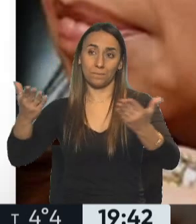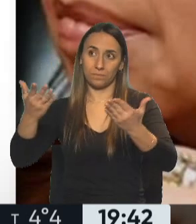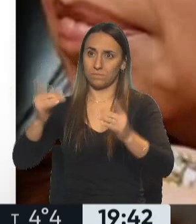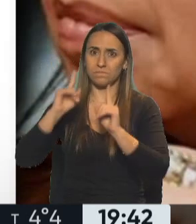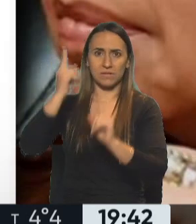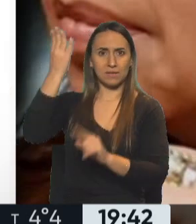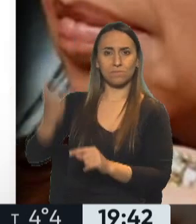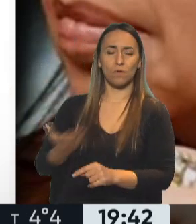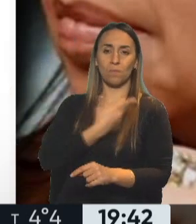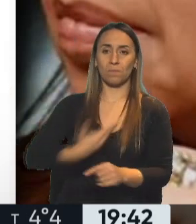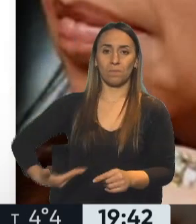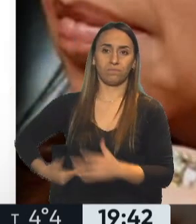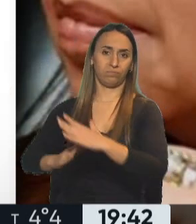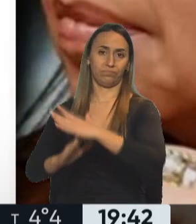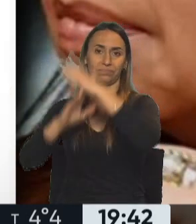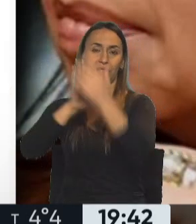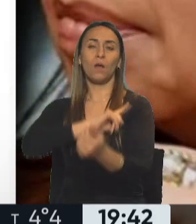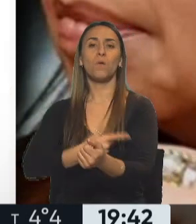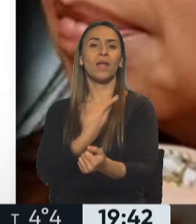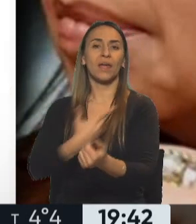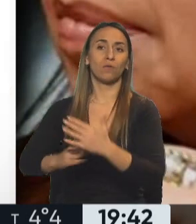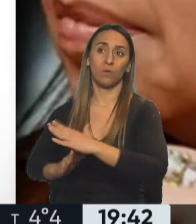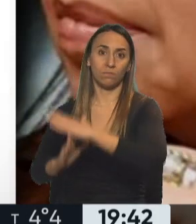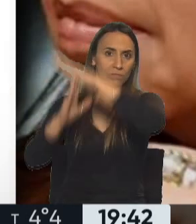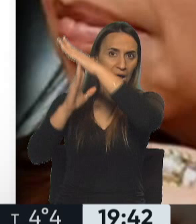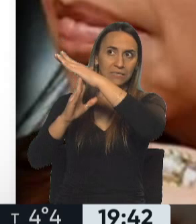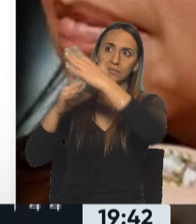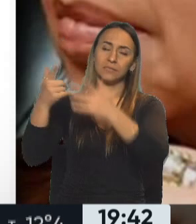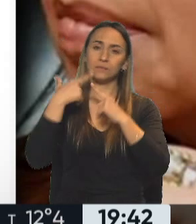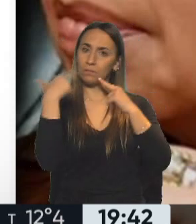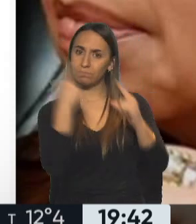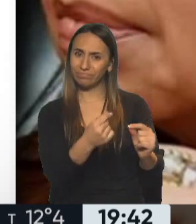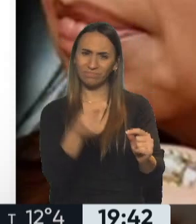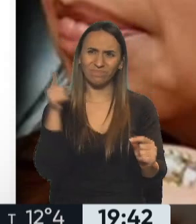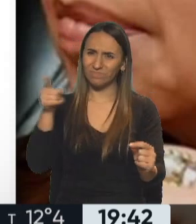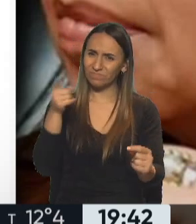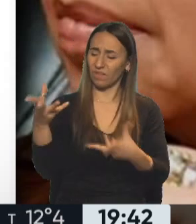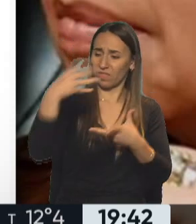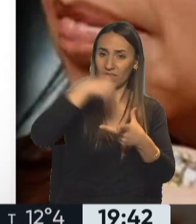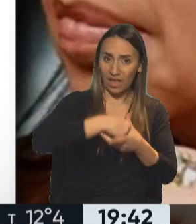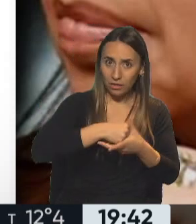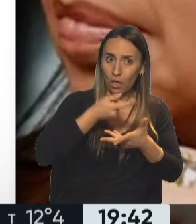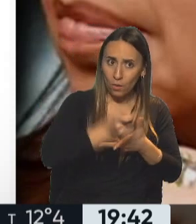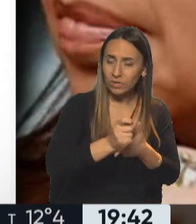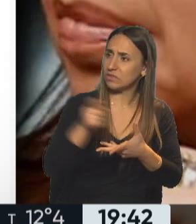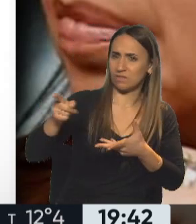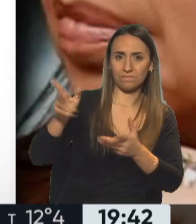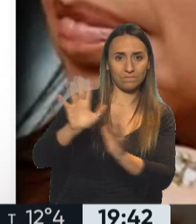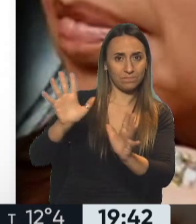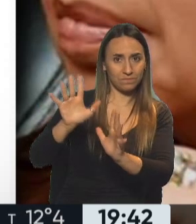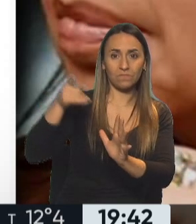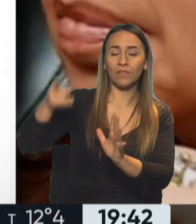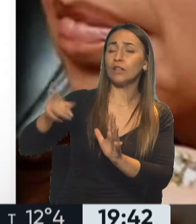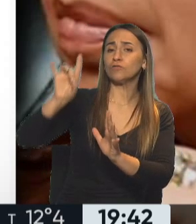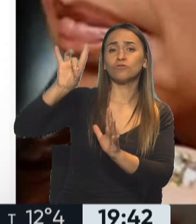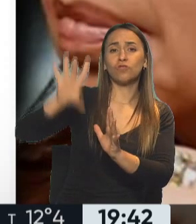autoridad del Poder Ejecutivo, no siendo, por lo tanto, parte de un proceso, no pueden dejar de ser